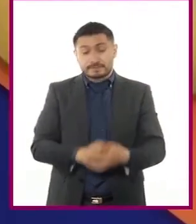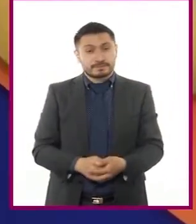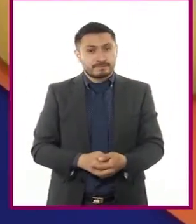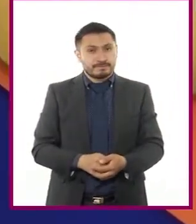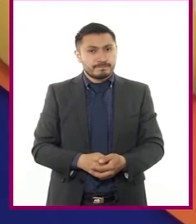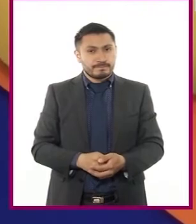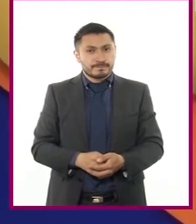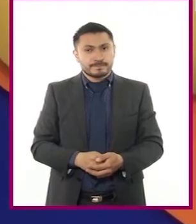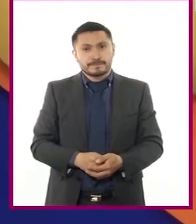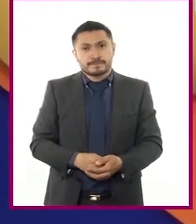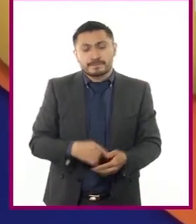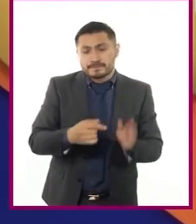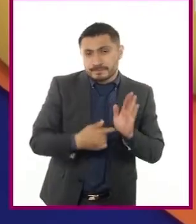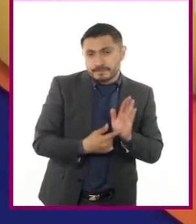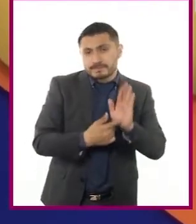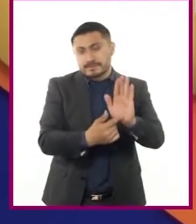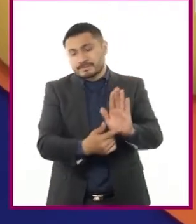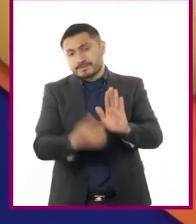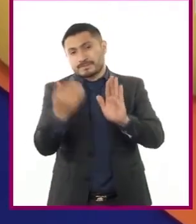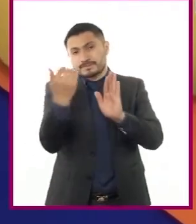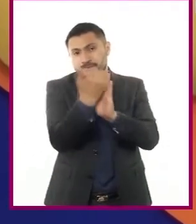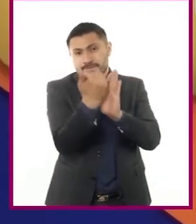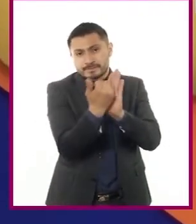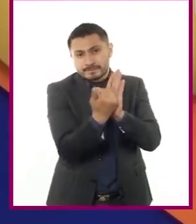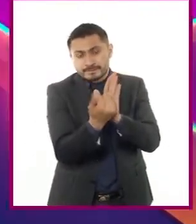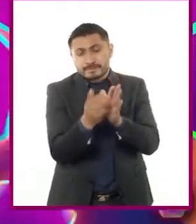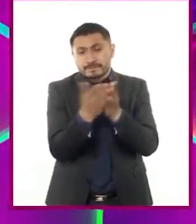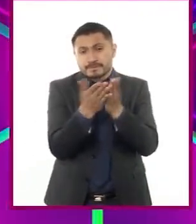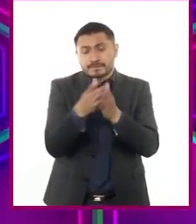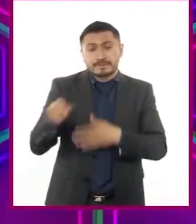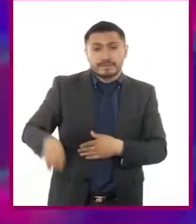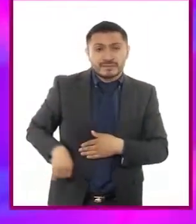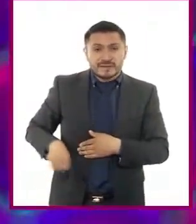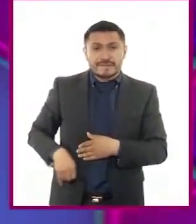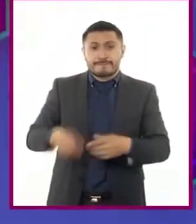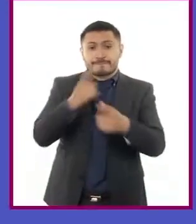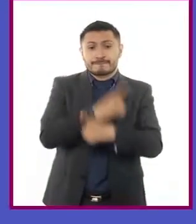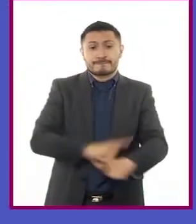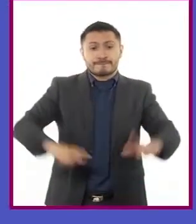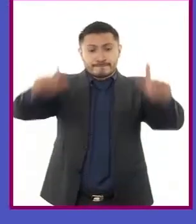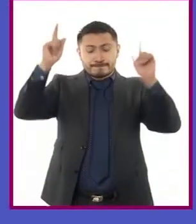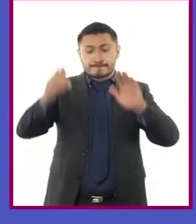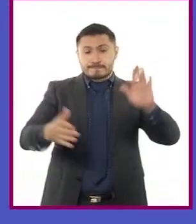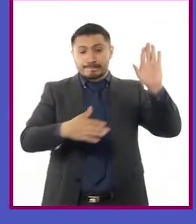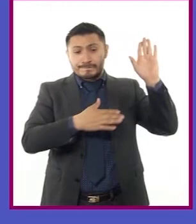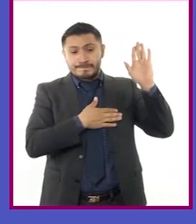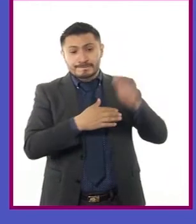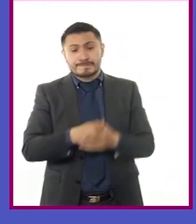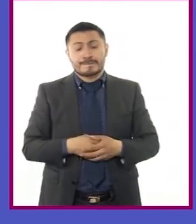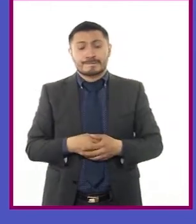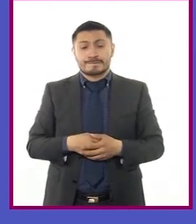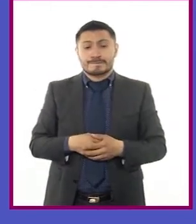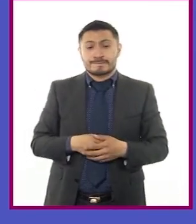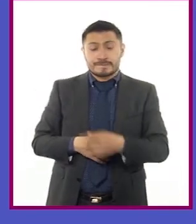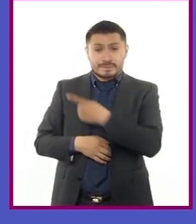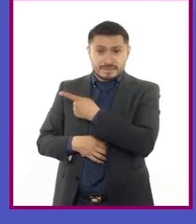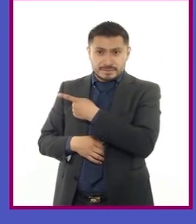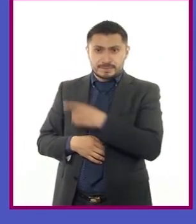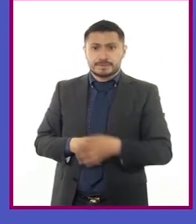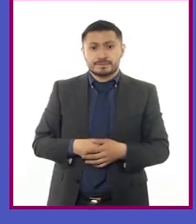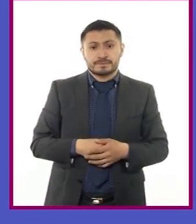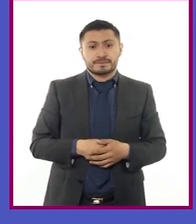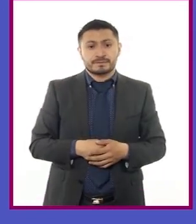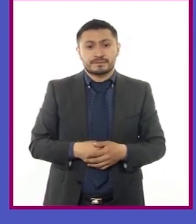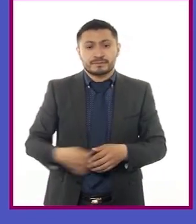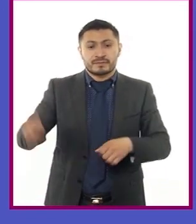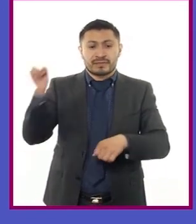les mostraremos algunos libros muy interesantes. Libertad bajo palabra, de Octavio Paz. Los